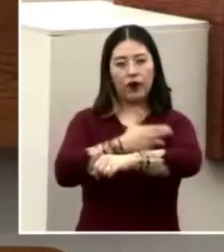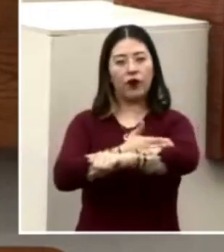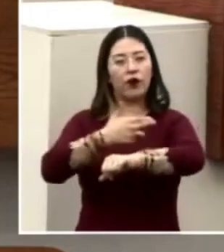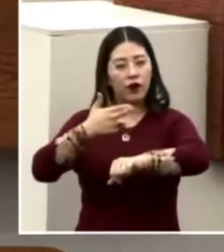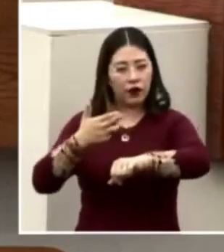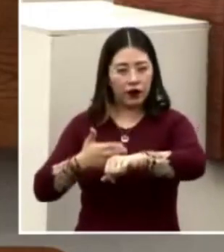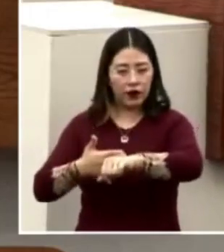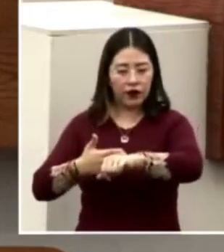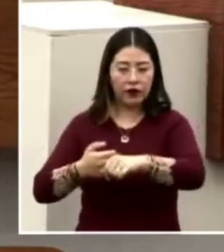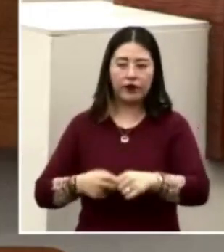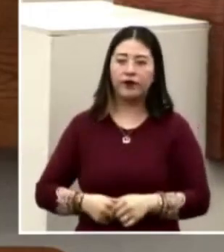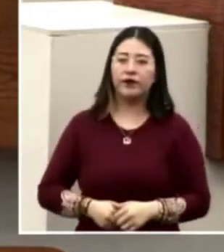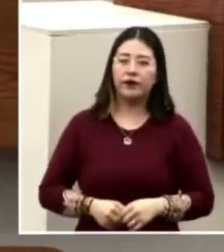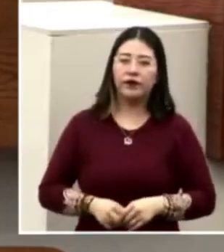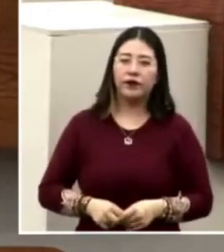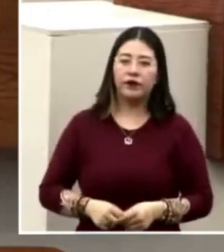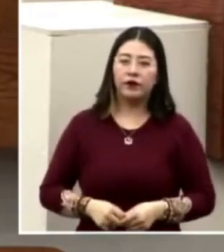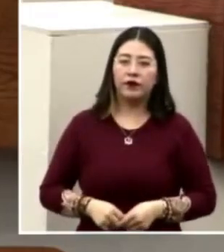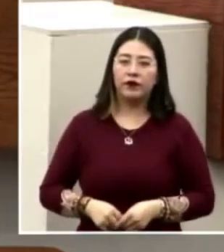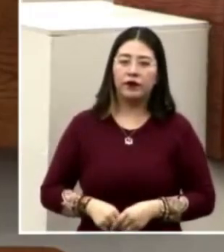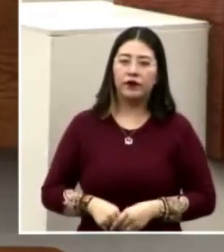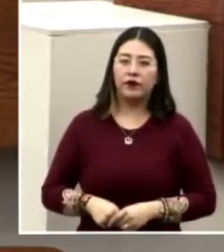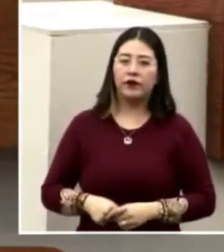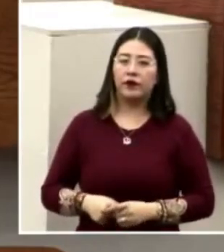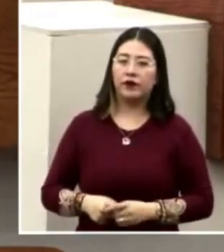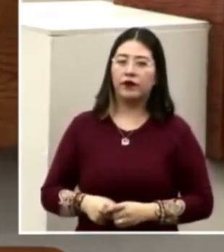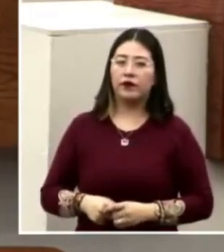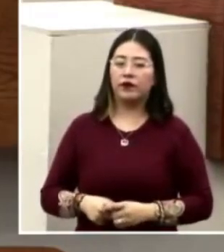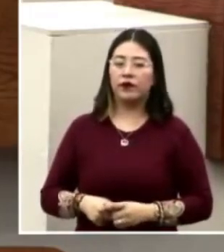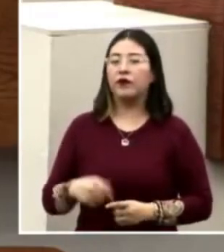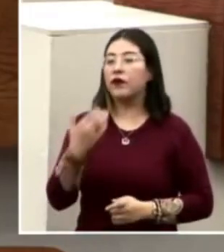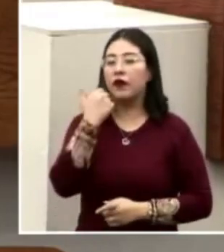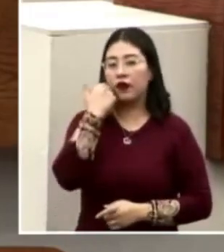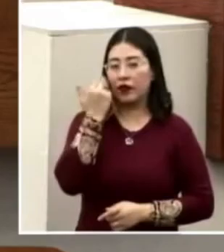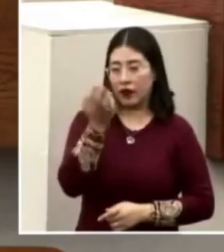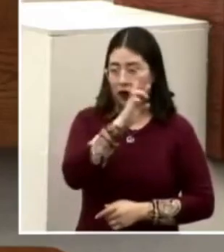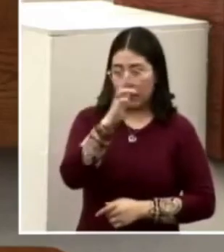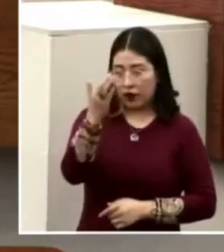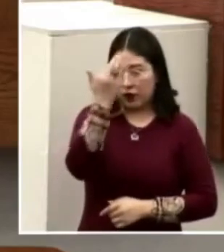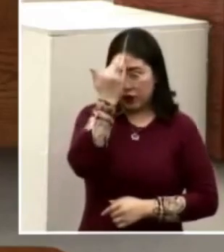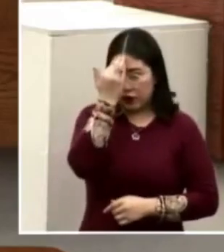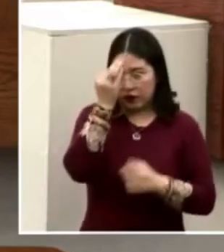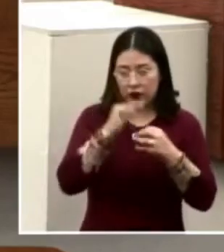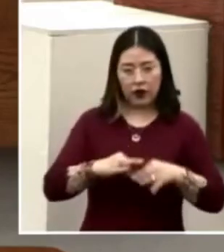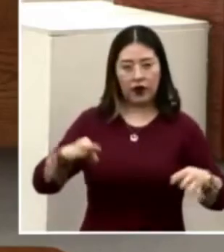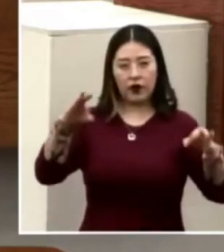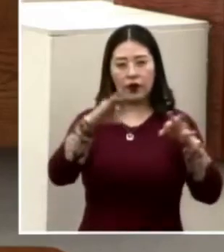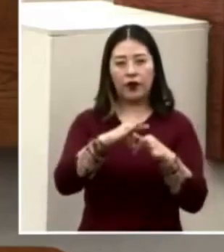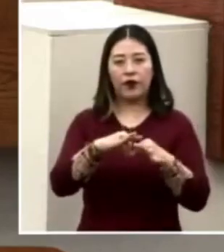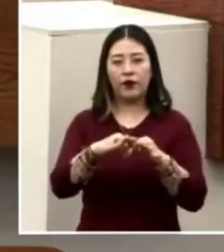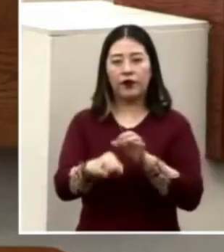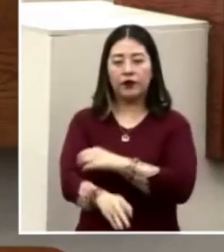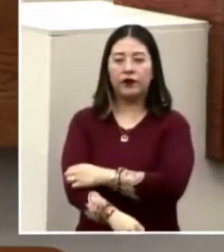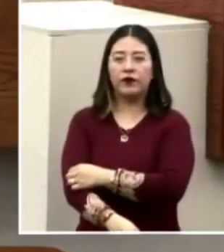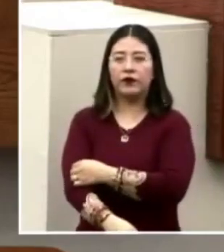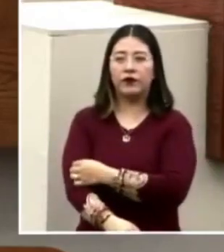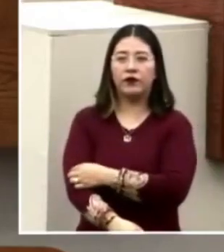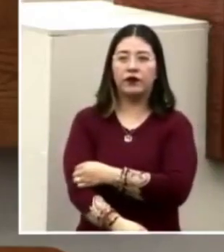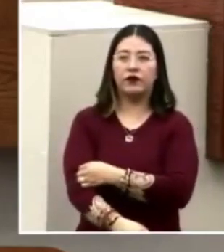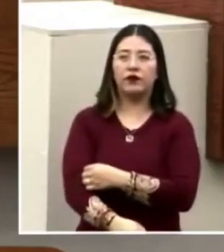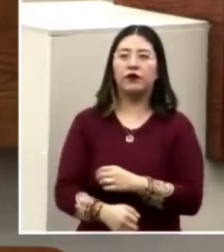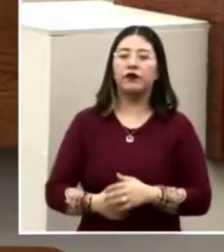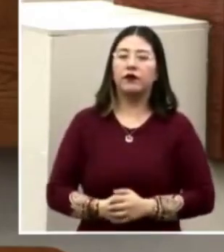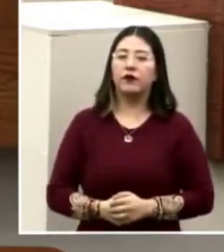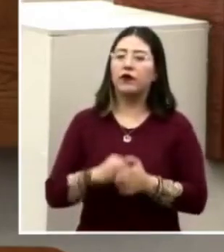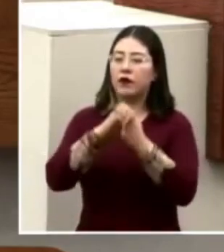honesto, y aquí yo quiero hacerle un reconocimiento porque le costó mucho llegar al